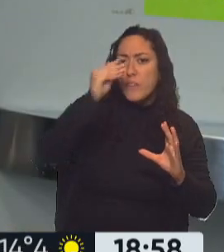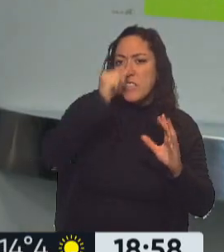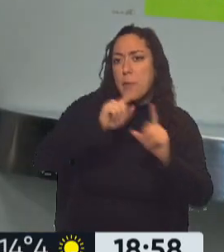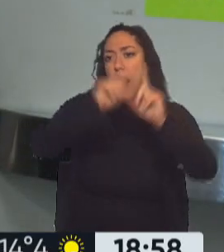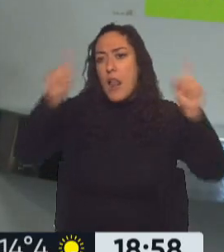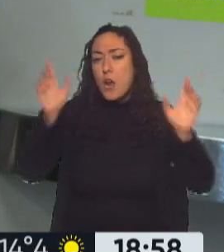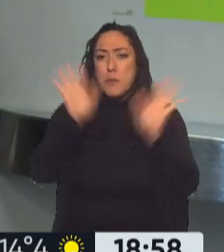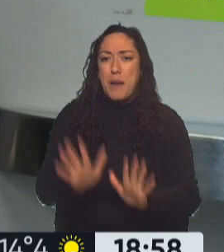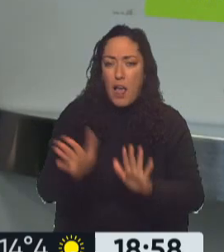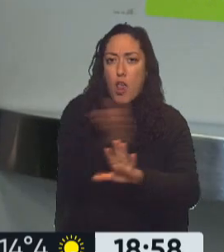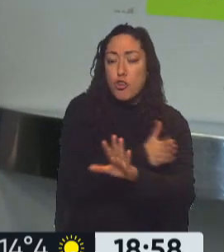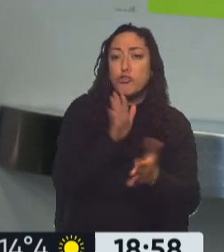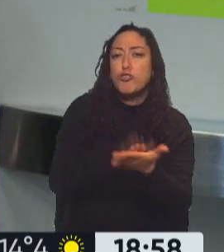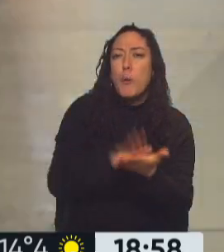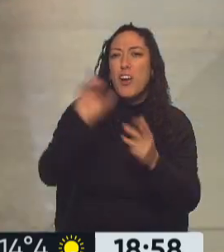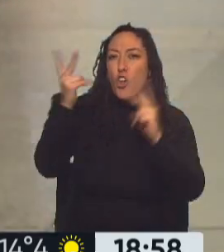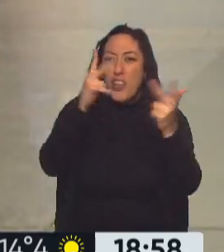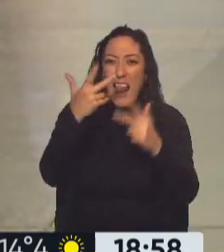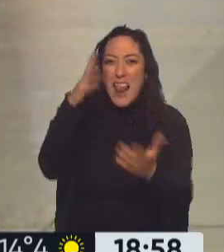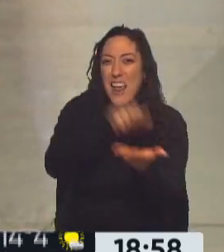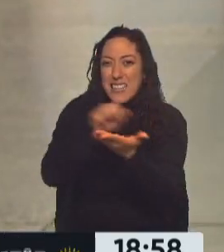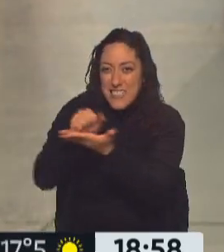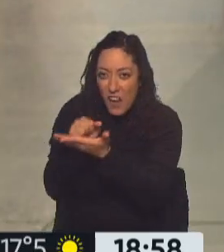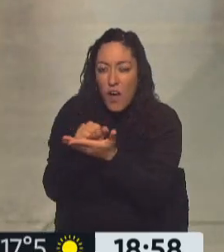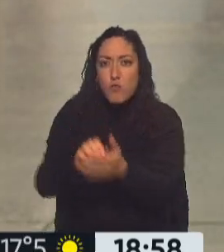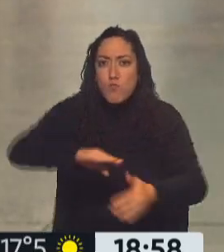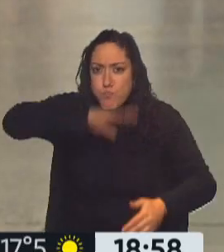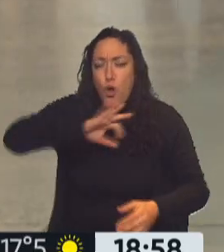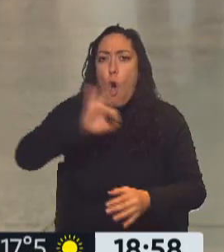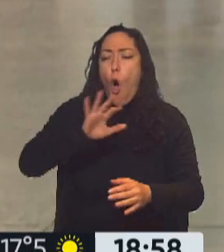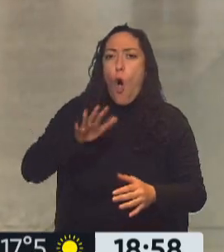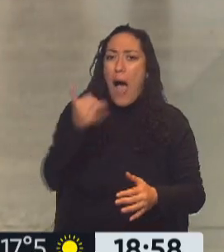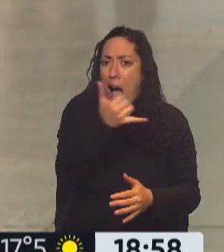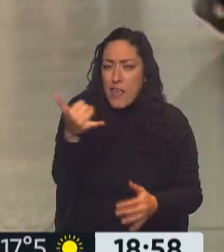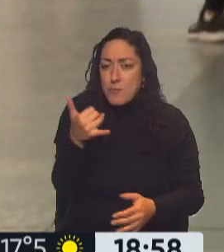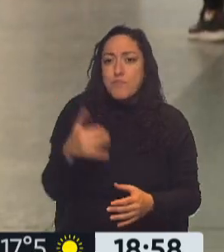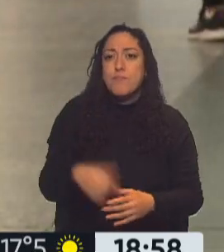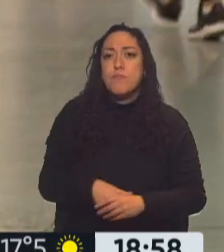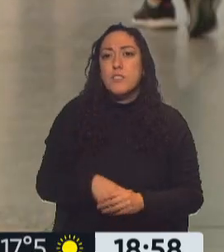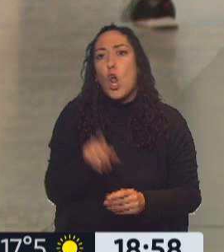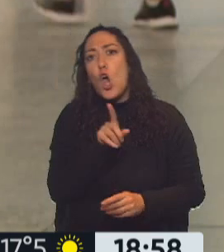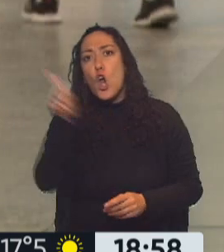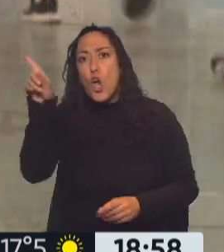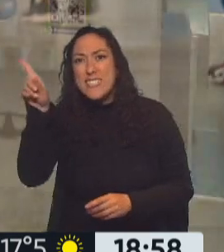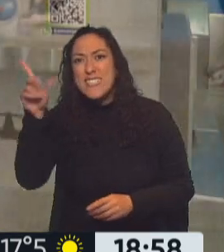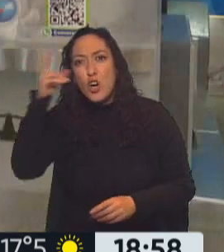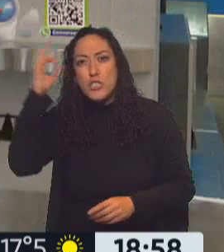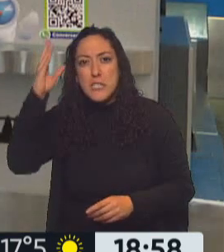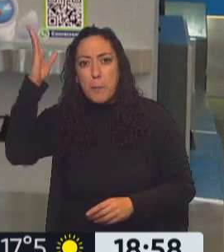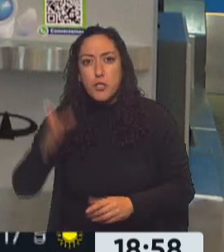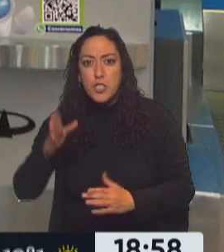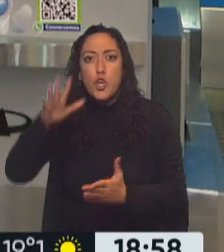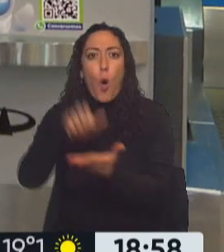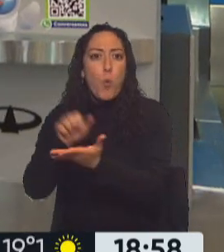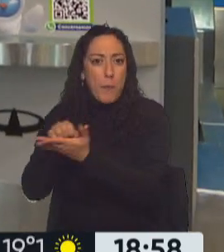largo. ¿Cuánto a las ocupaciones, todavía queda lugar o ya está complicado? El noroeste está con un 80% de